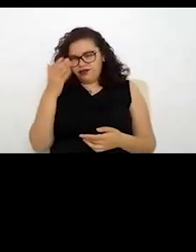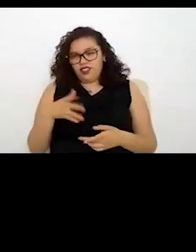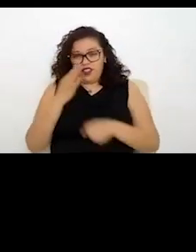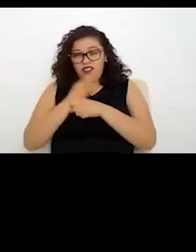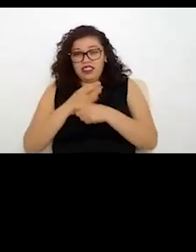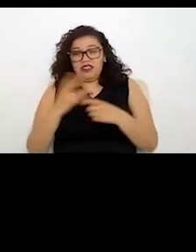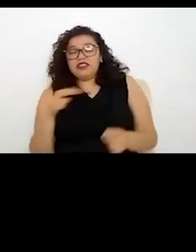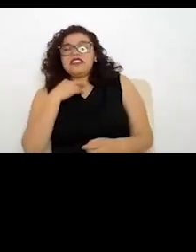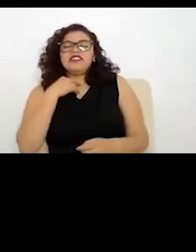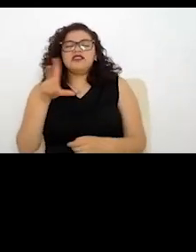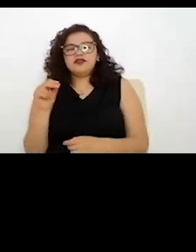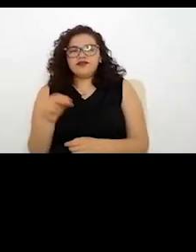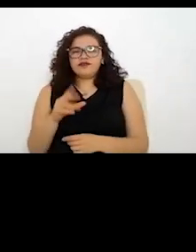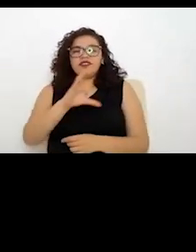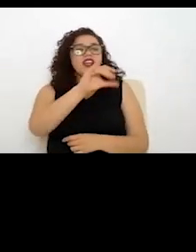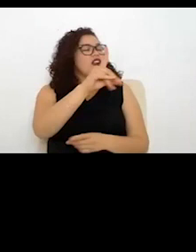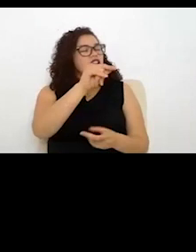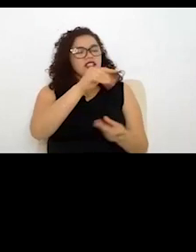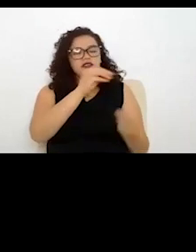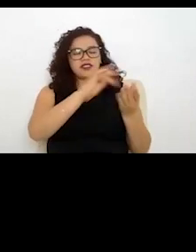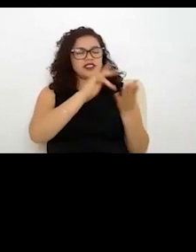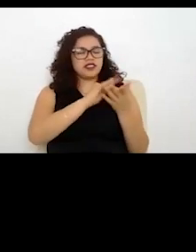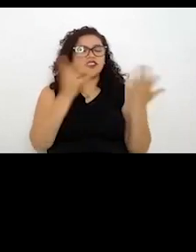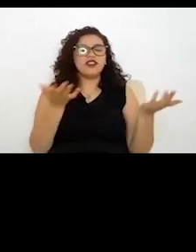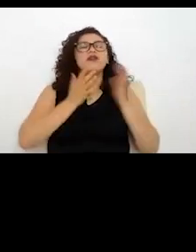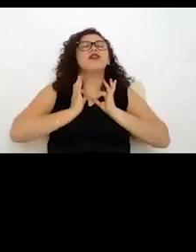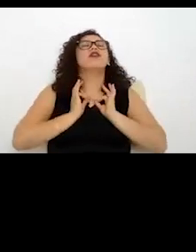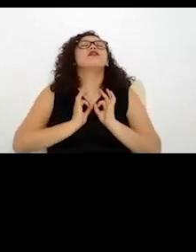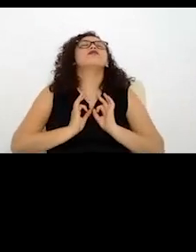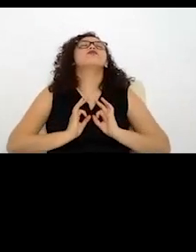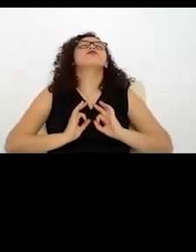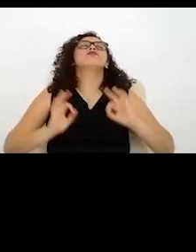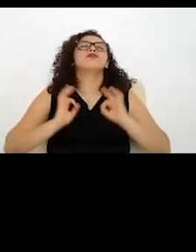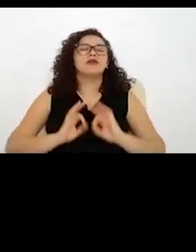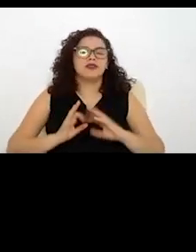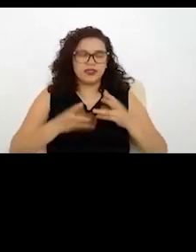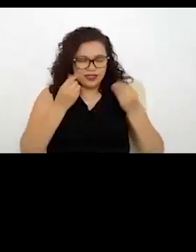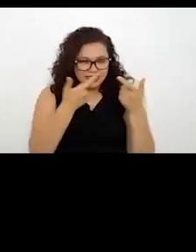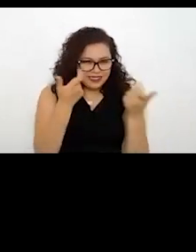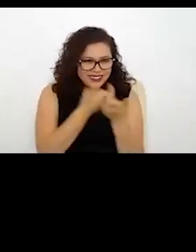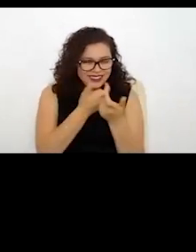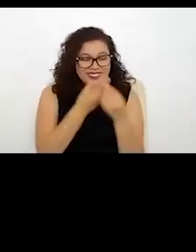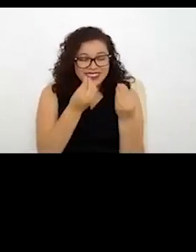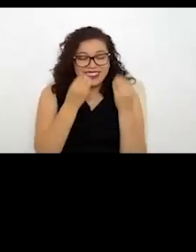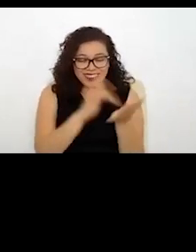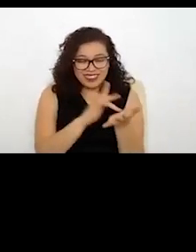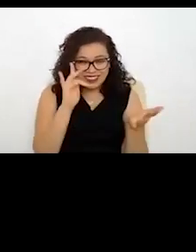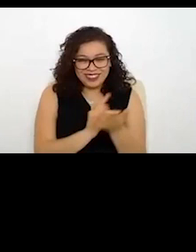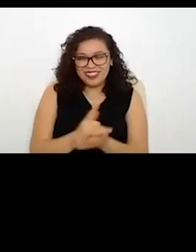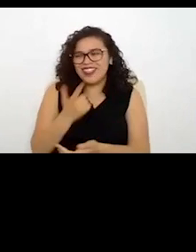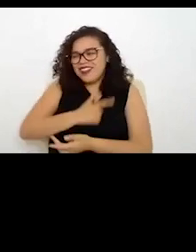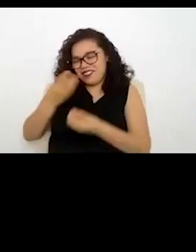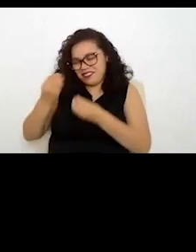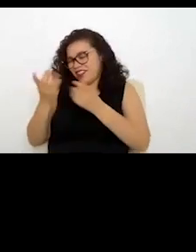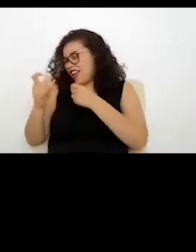eso. Carolina, muchas gracias. Me acabas de quitar como un lastre de encima. Muchísimas No te gracias. preocupes, con muchísimo gusto. Cualquier